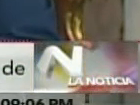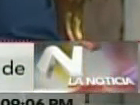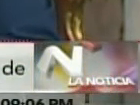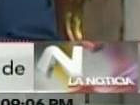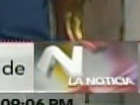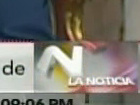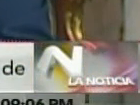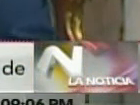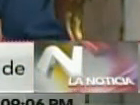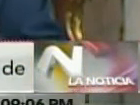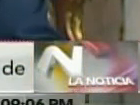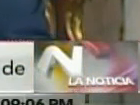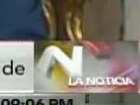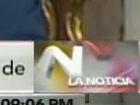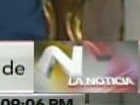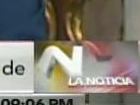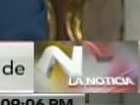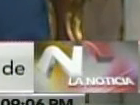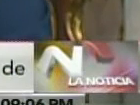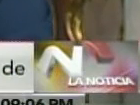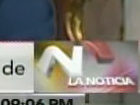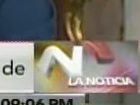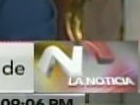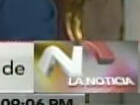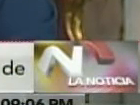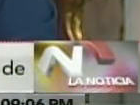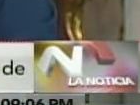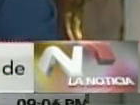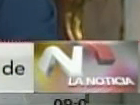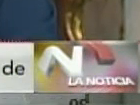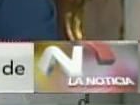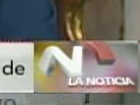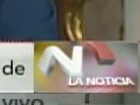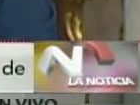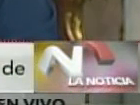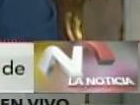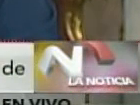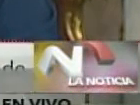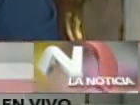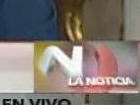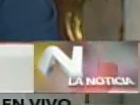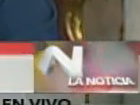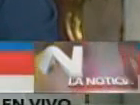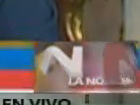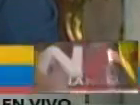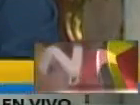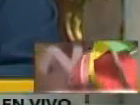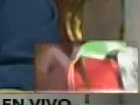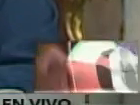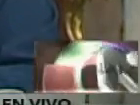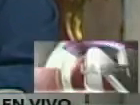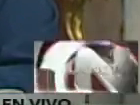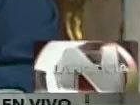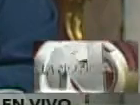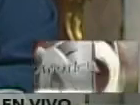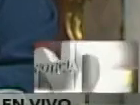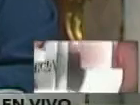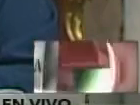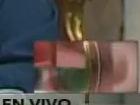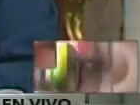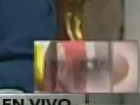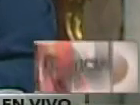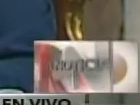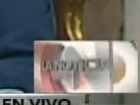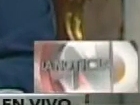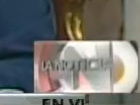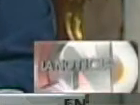equilibrada, de seres humanos, ¿vale? ¿Eh? Tremendo esfuerzo que la revolución bolivariana, nuestro comandante Chávez